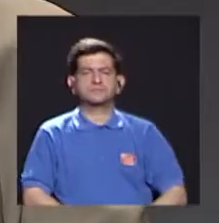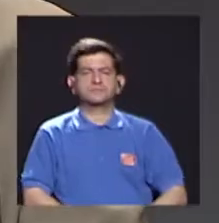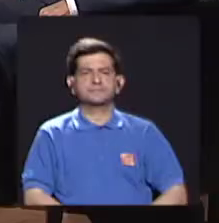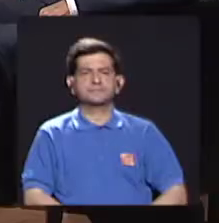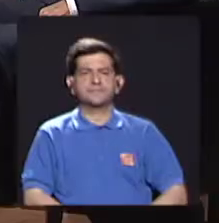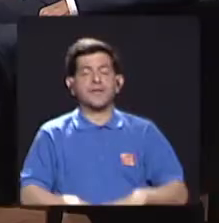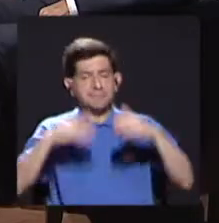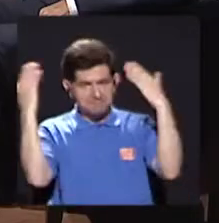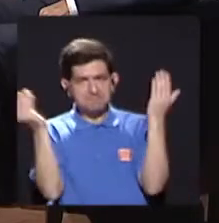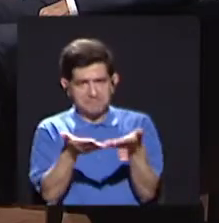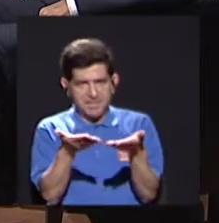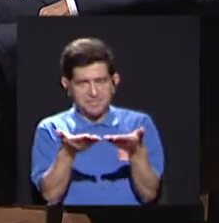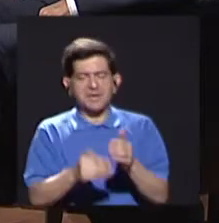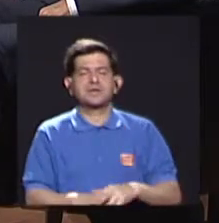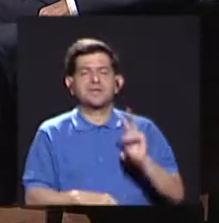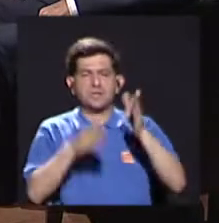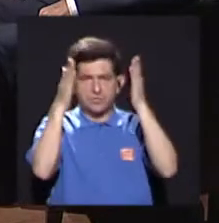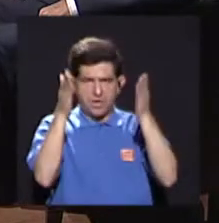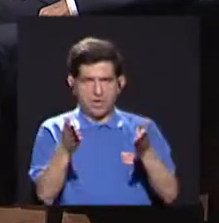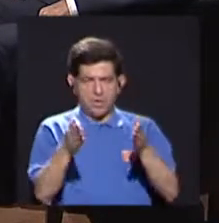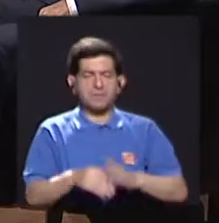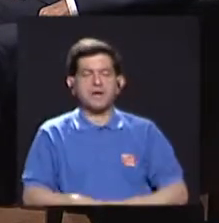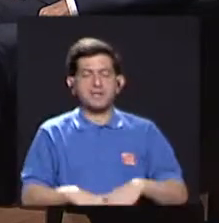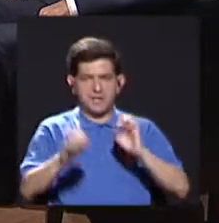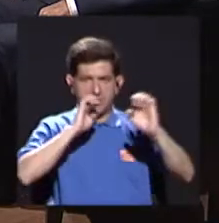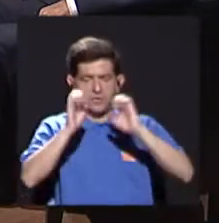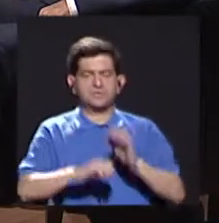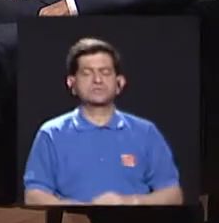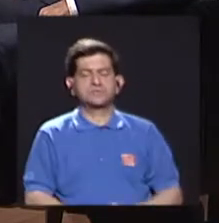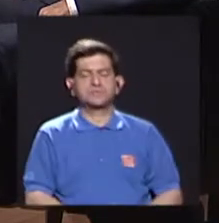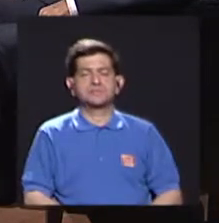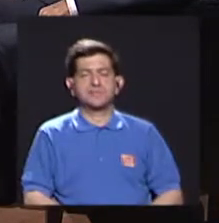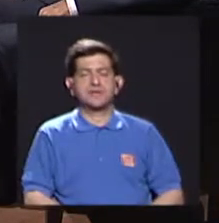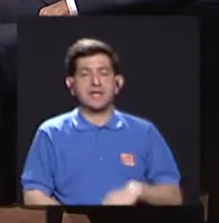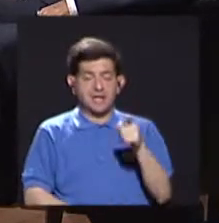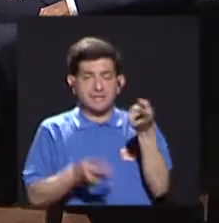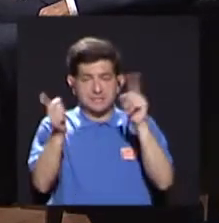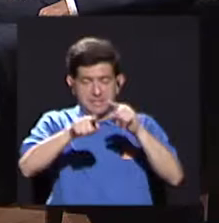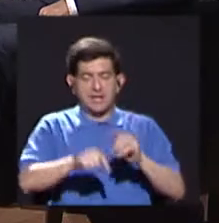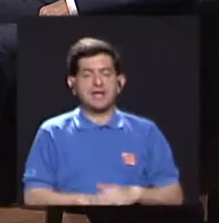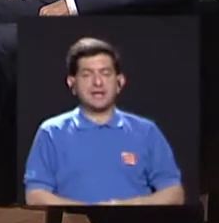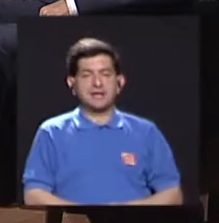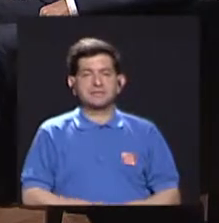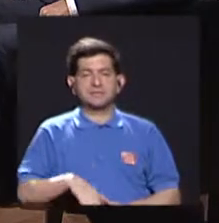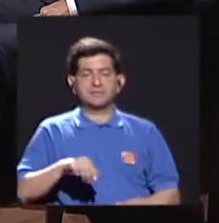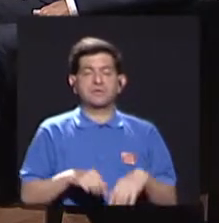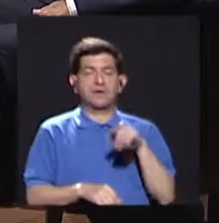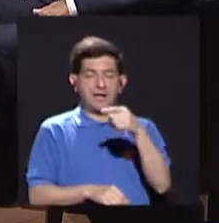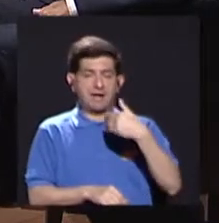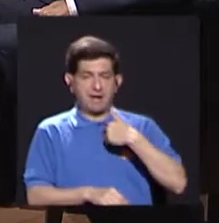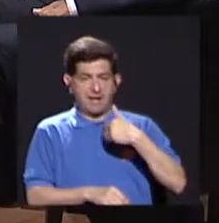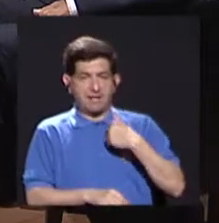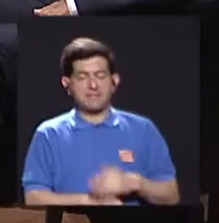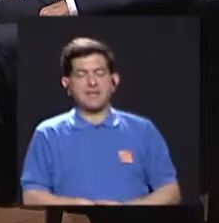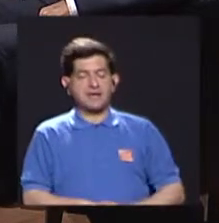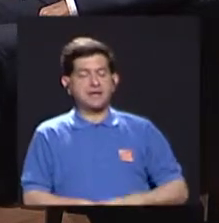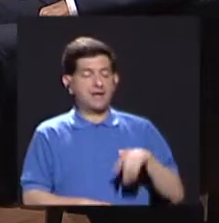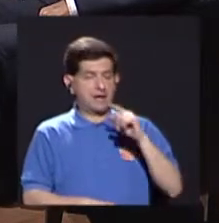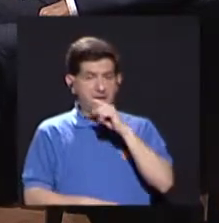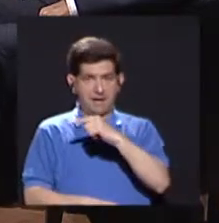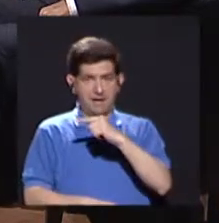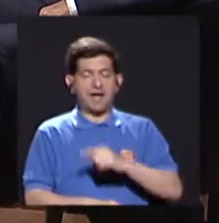le doy la bienvenida a mis compañeros de entrevistas donde alberto salón y doña gloria valerín muy buenos